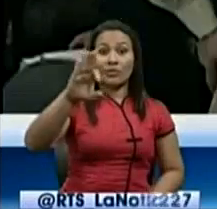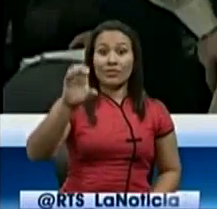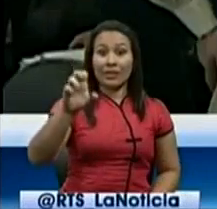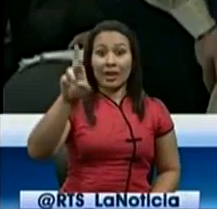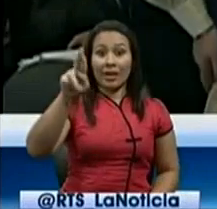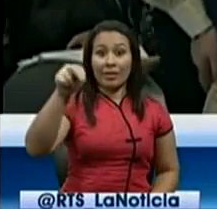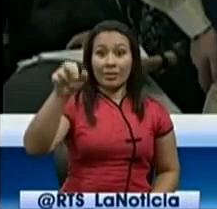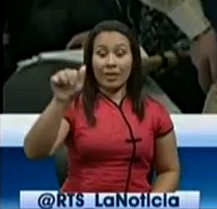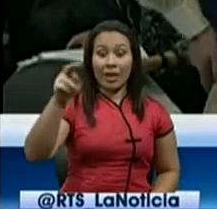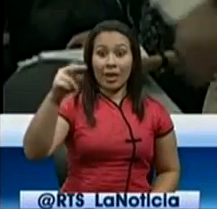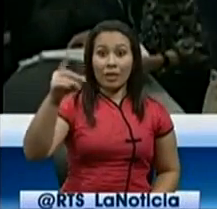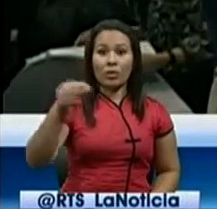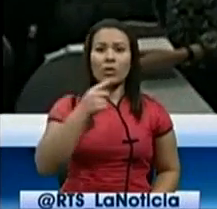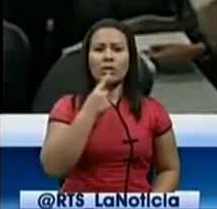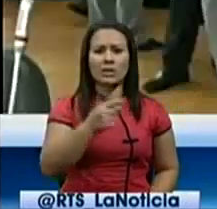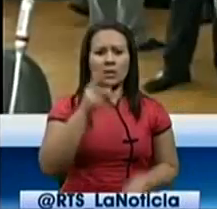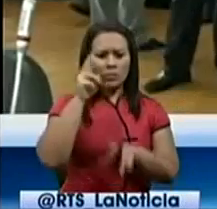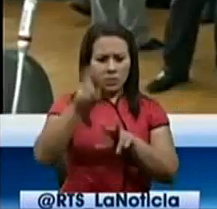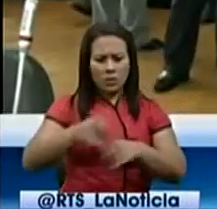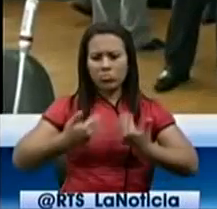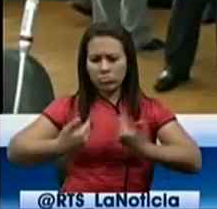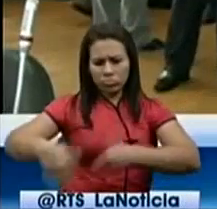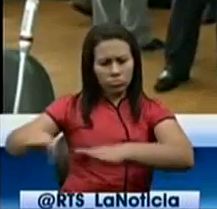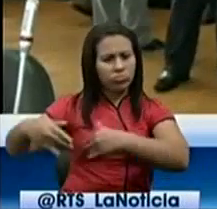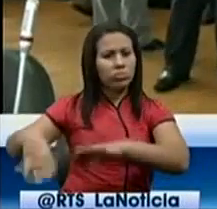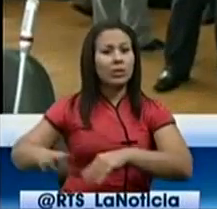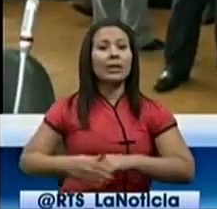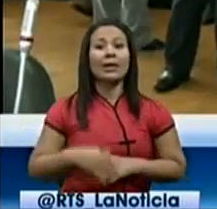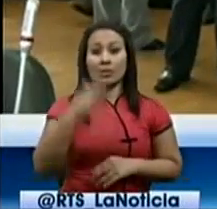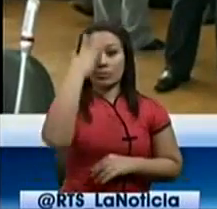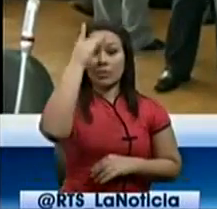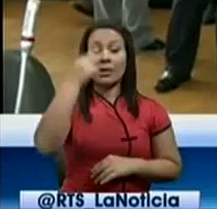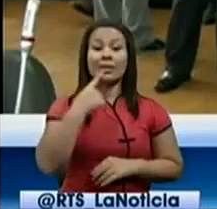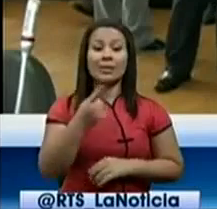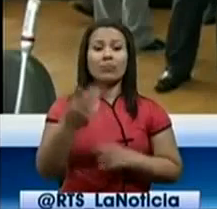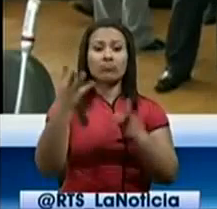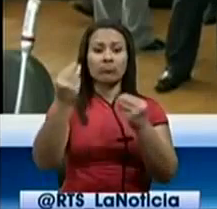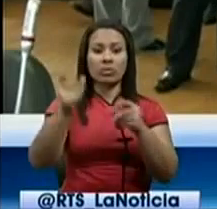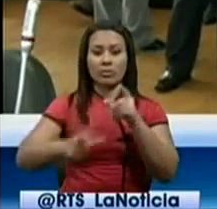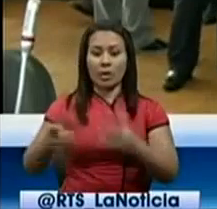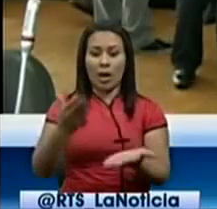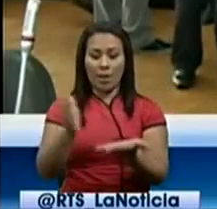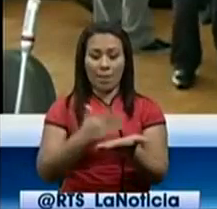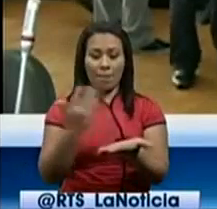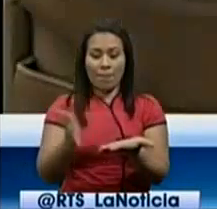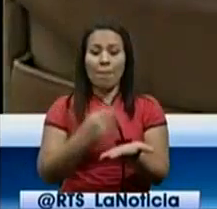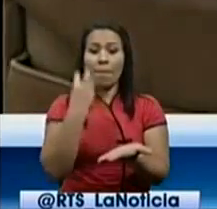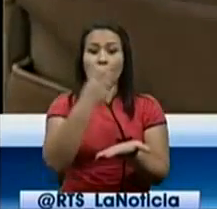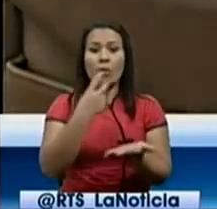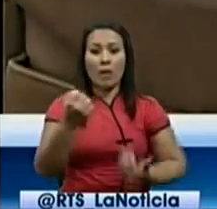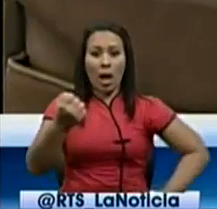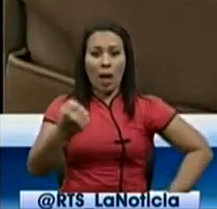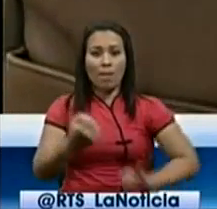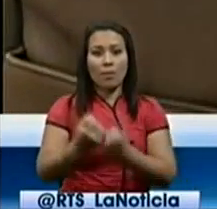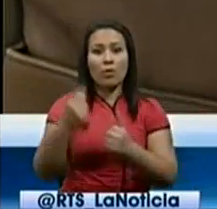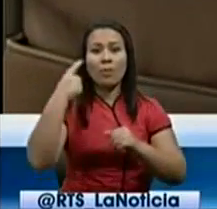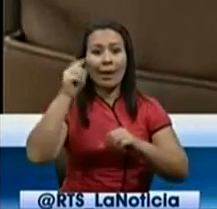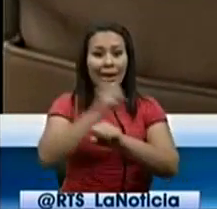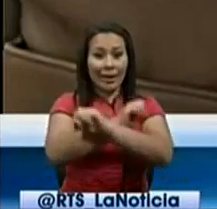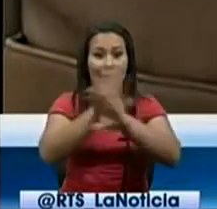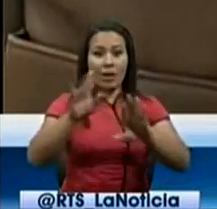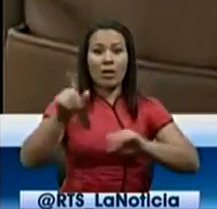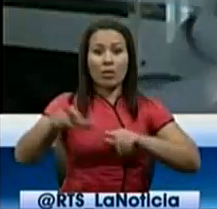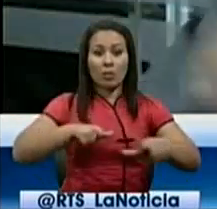asegura que la investigación no se debe detener. Es que según él, existen decenas de documentos que podrían contribuir a esclarecer lo sucedido